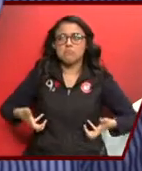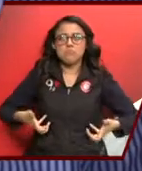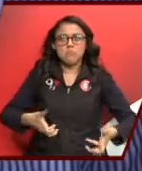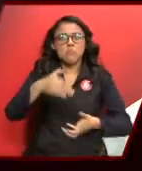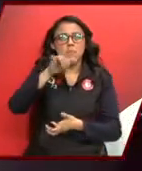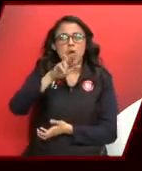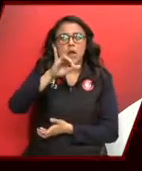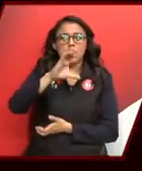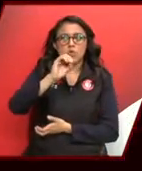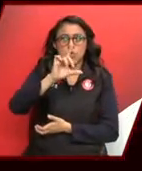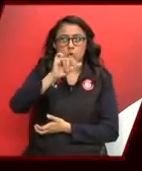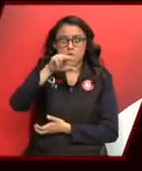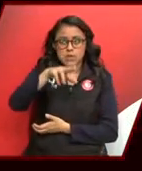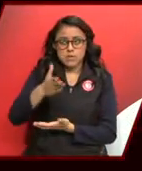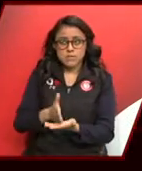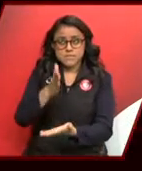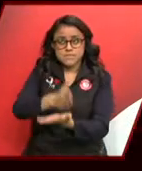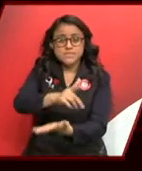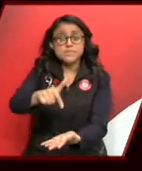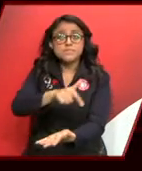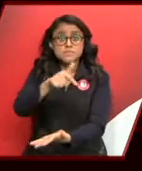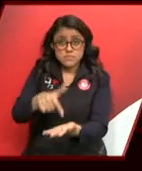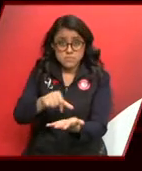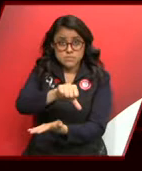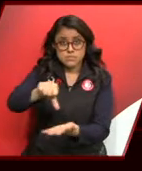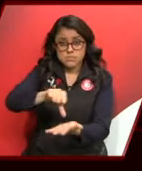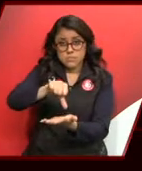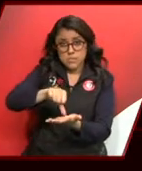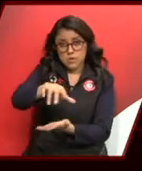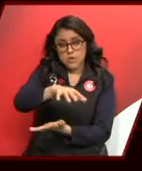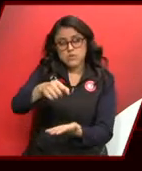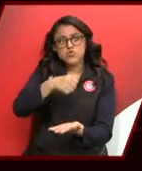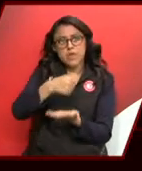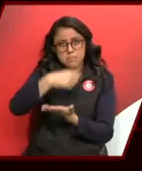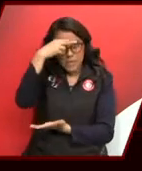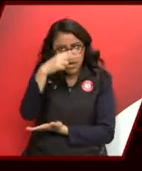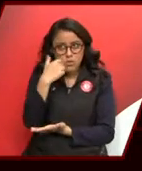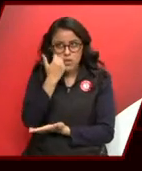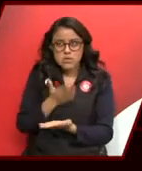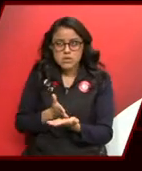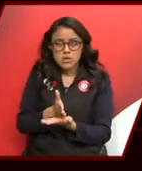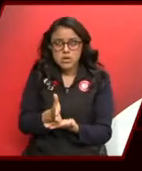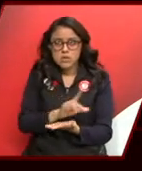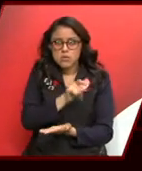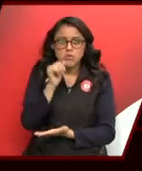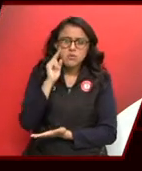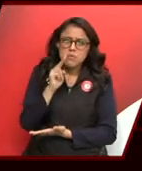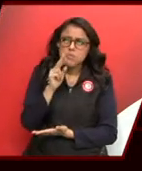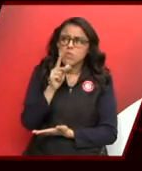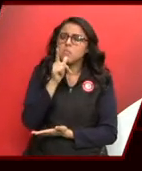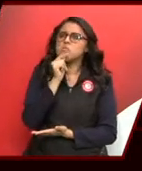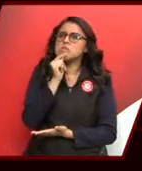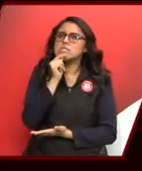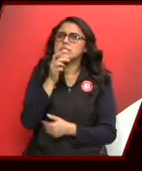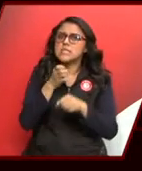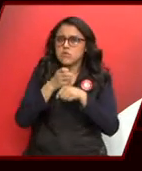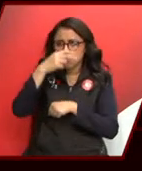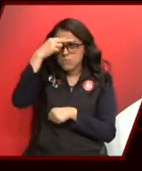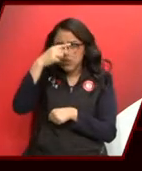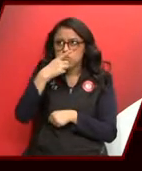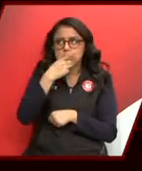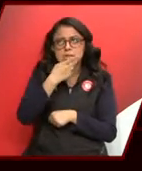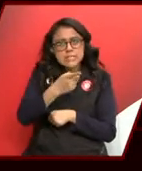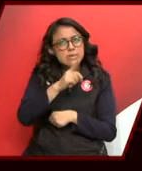Mario Colín, destino hacia el centro, hacia la Ciudad de México, y en ese momento una patrulla del Estado de México me